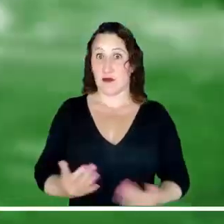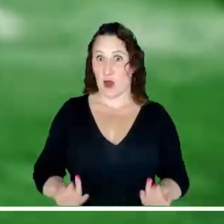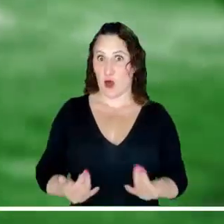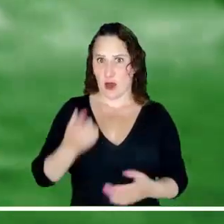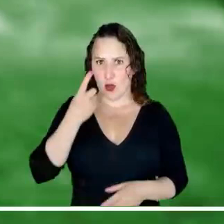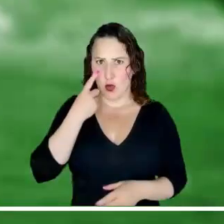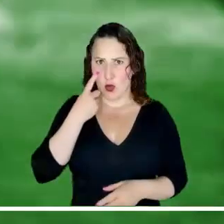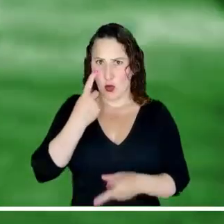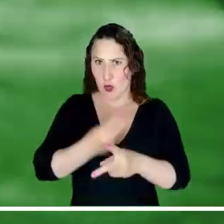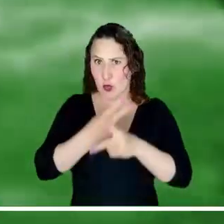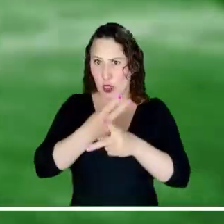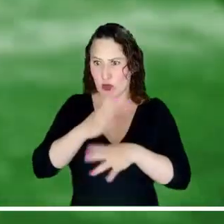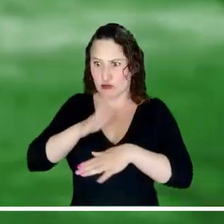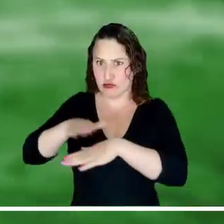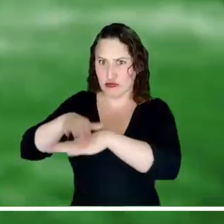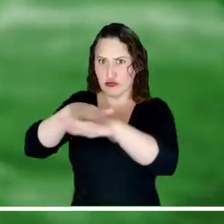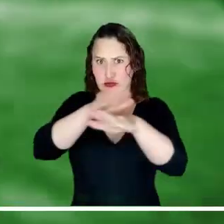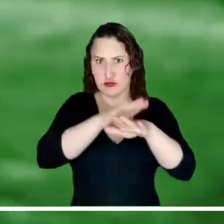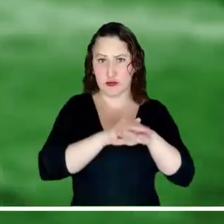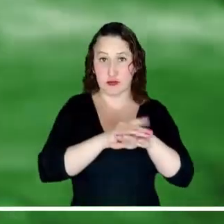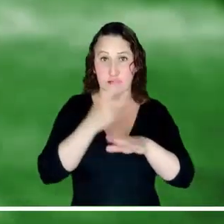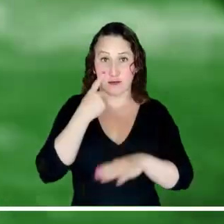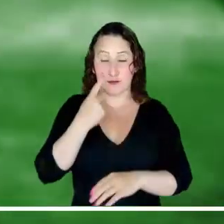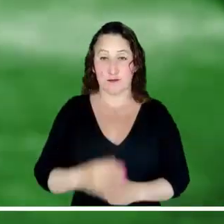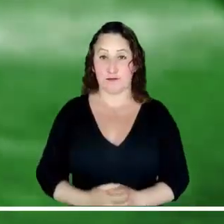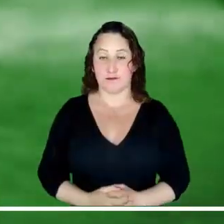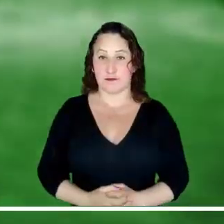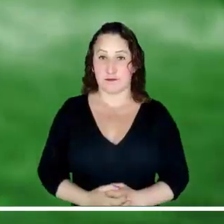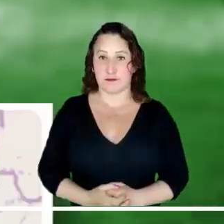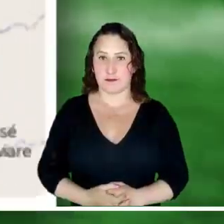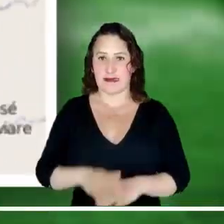Los invitamos a conocer las alertas más relevantes de esta noche.